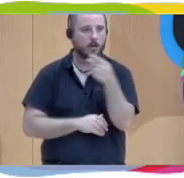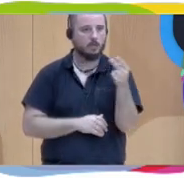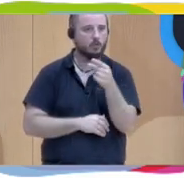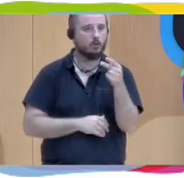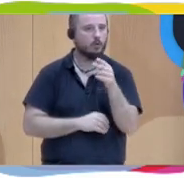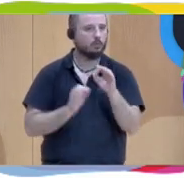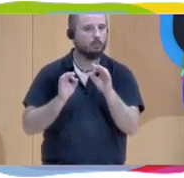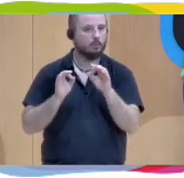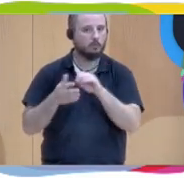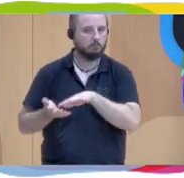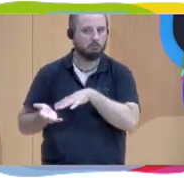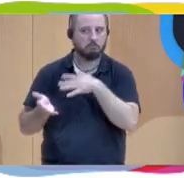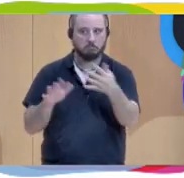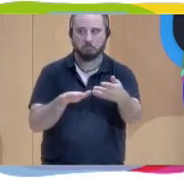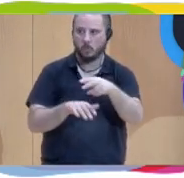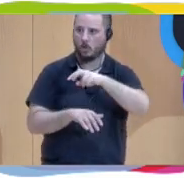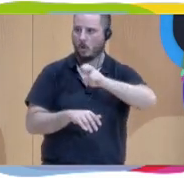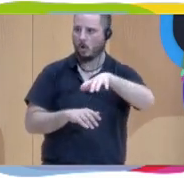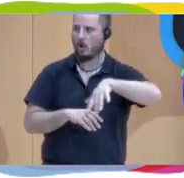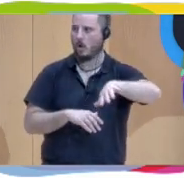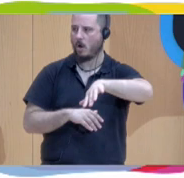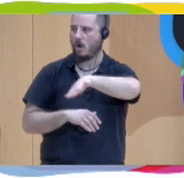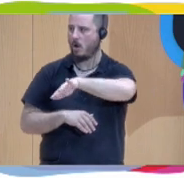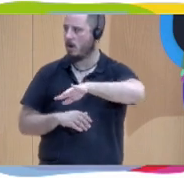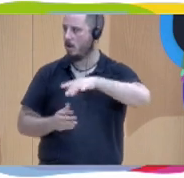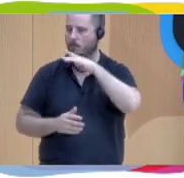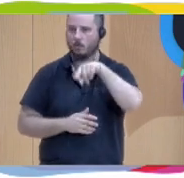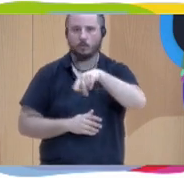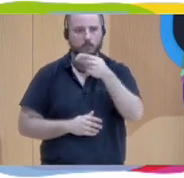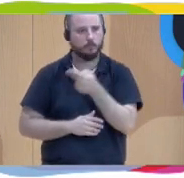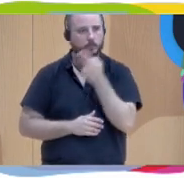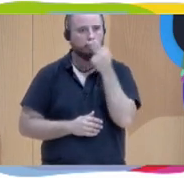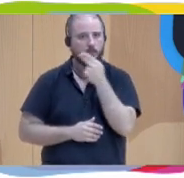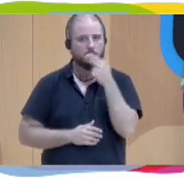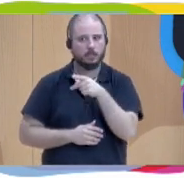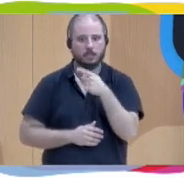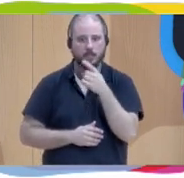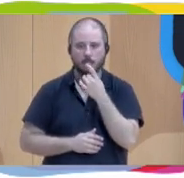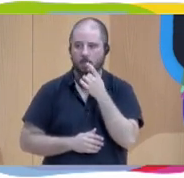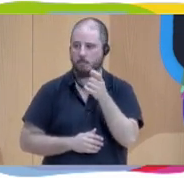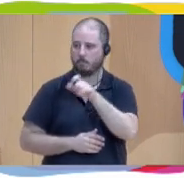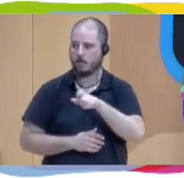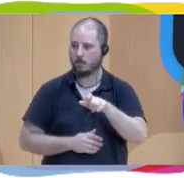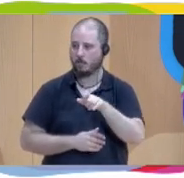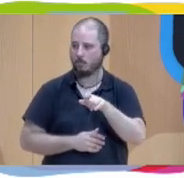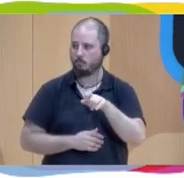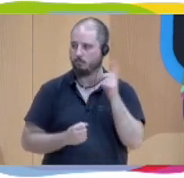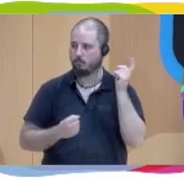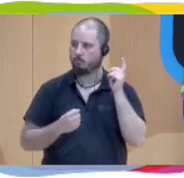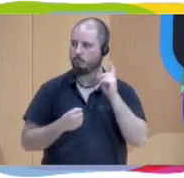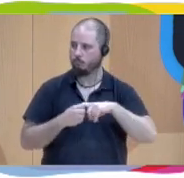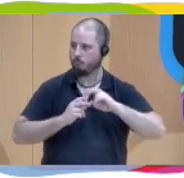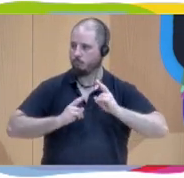extrapolables a otros muchos ámbitos y por eso nos va a interesar tanto escucharles a quienes han formado parte activa de ese